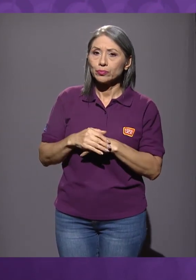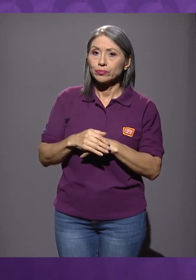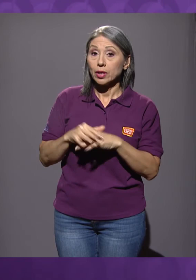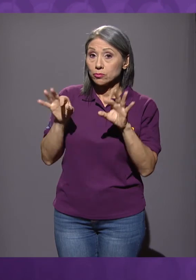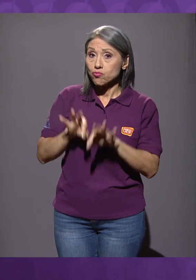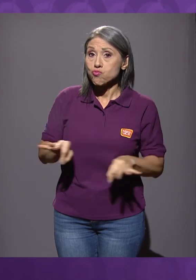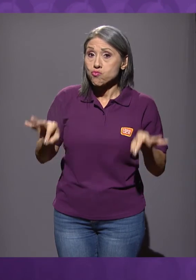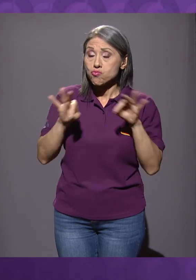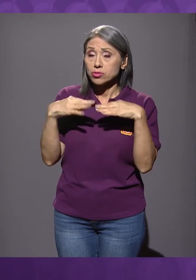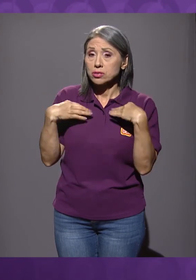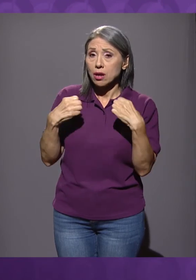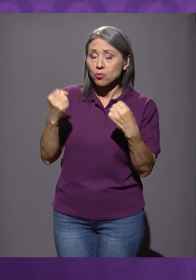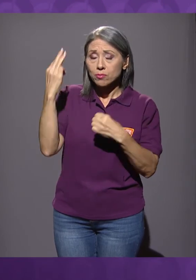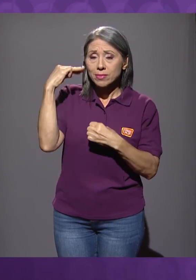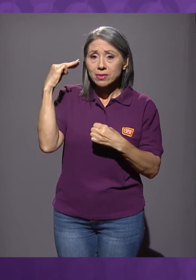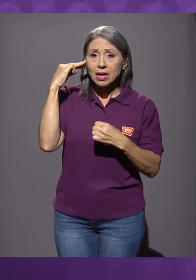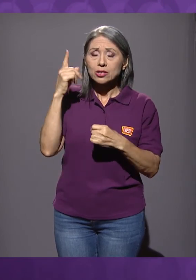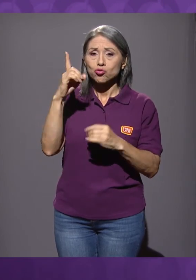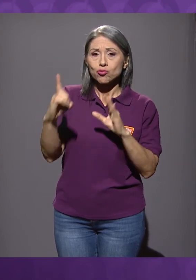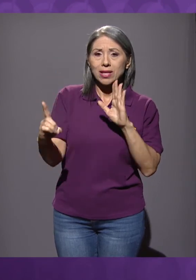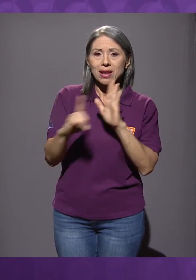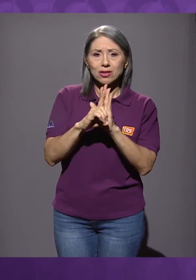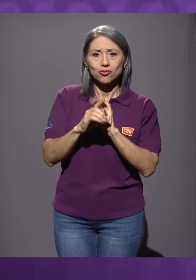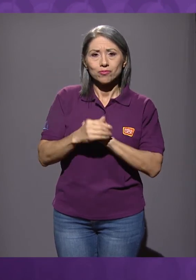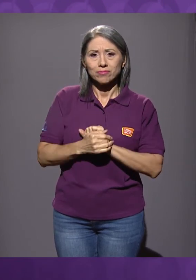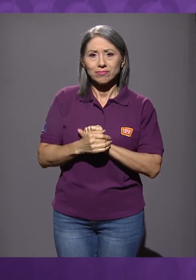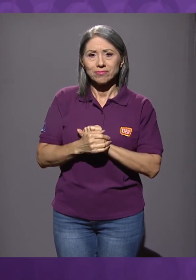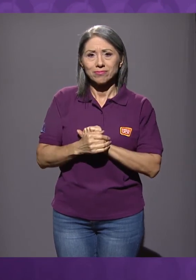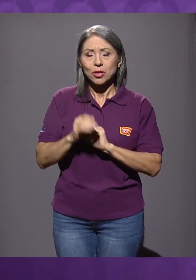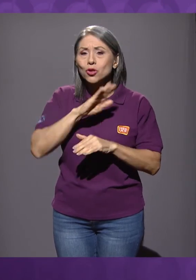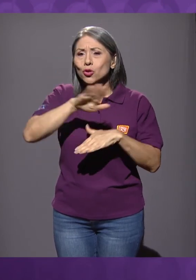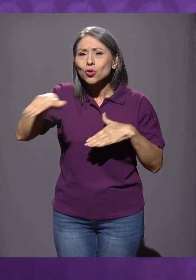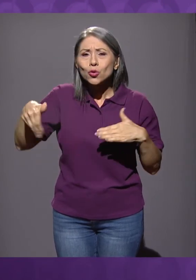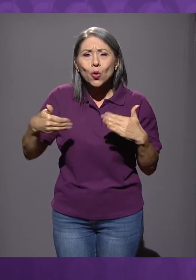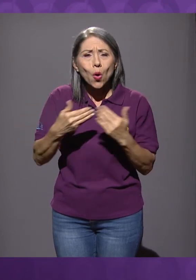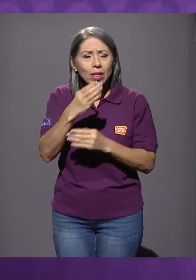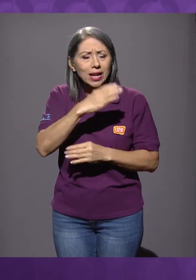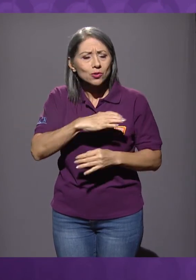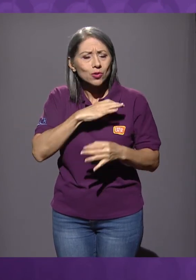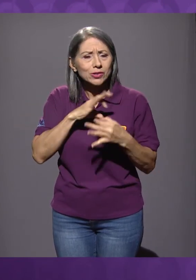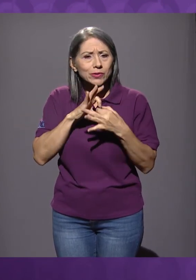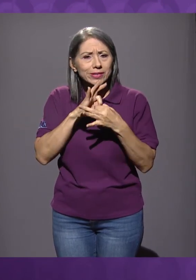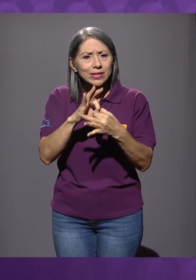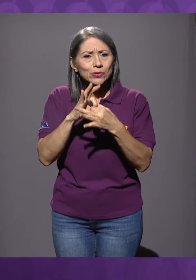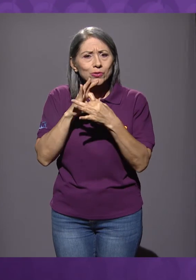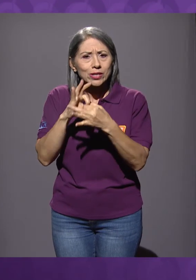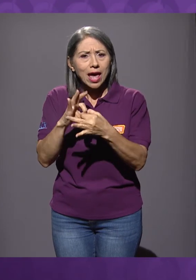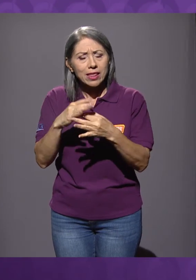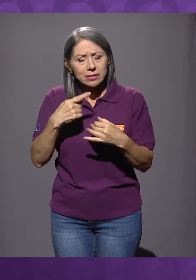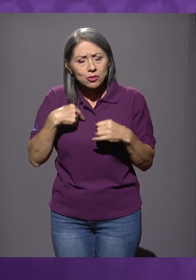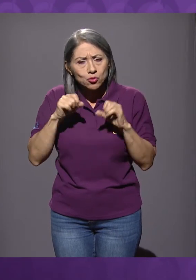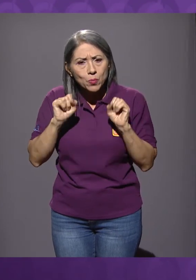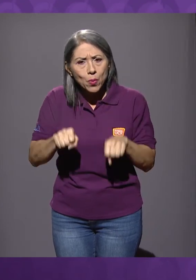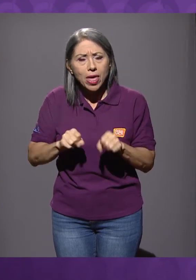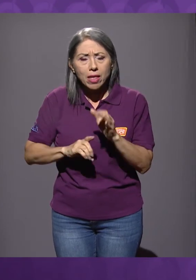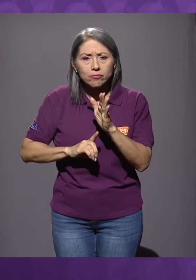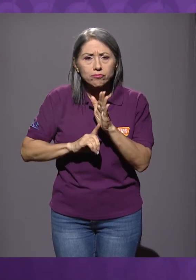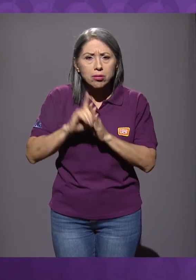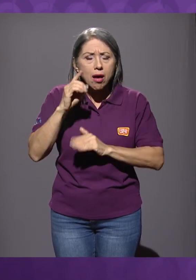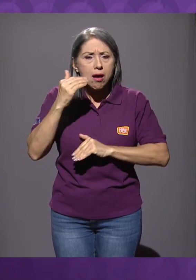que la salud mental es un derecho, todas las condiciones asociadas, ¿verdad? A que yo pueda tener un